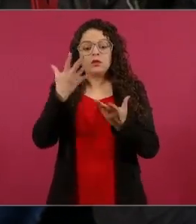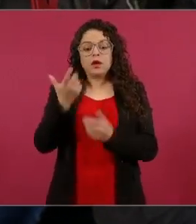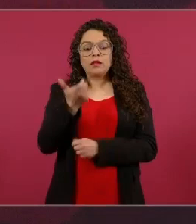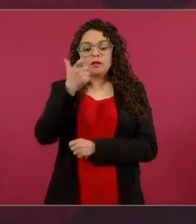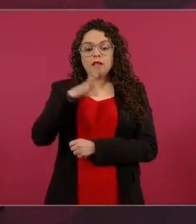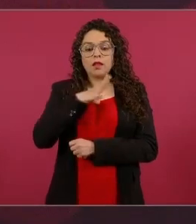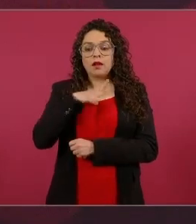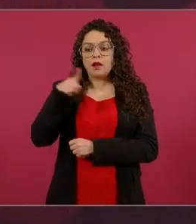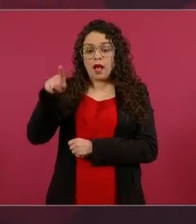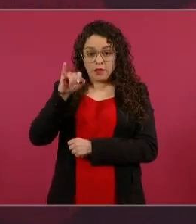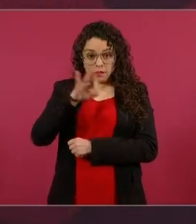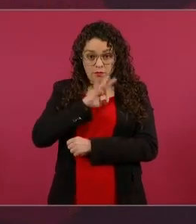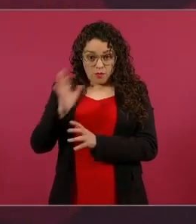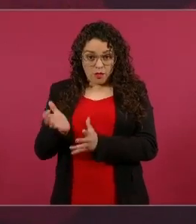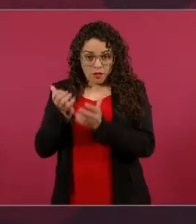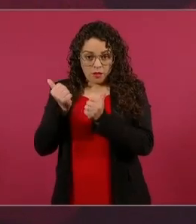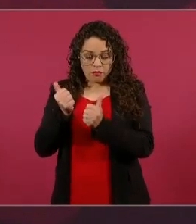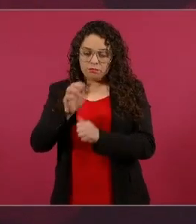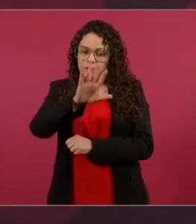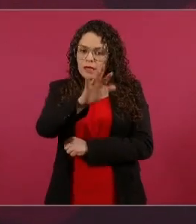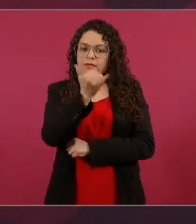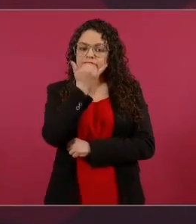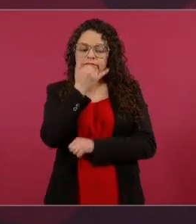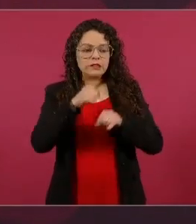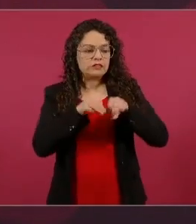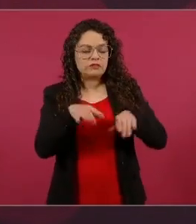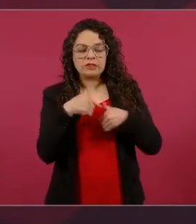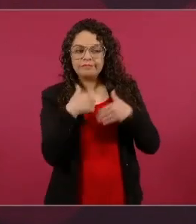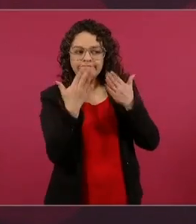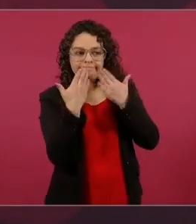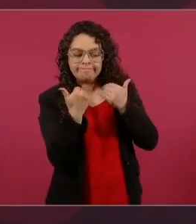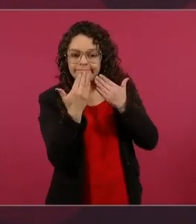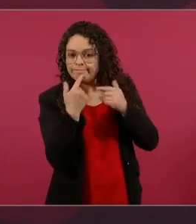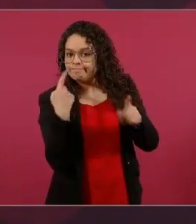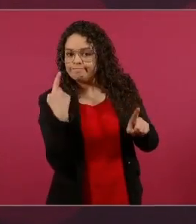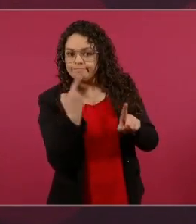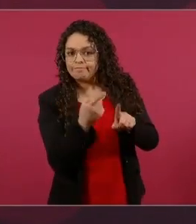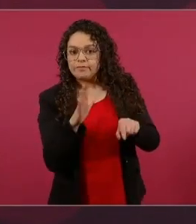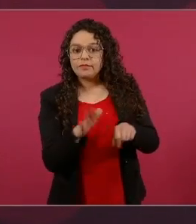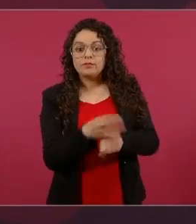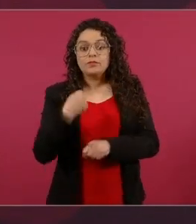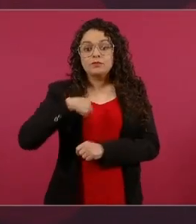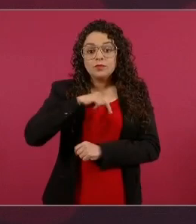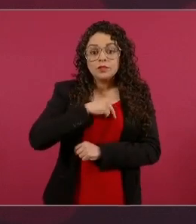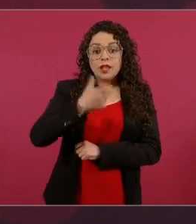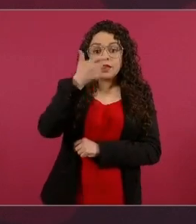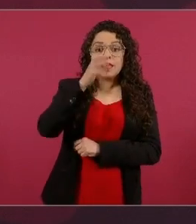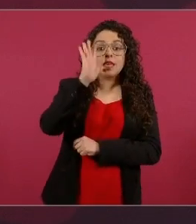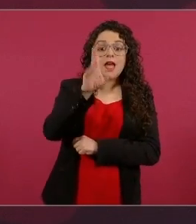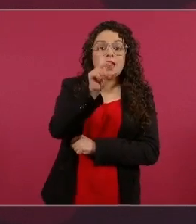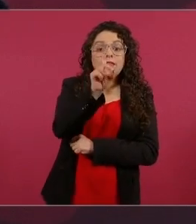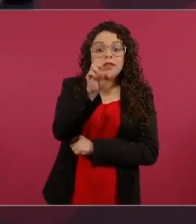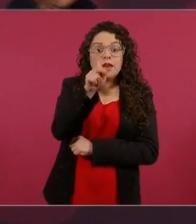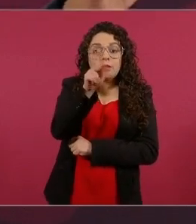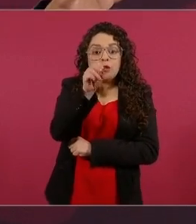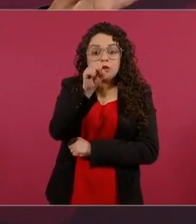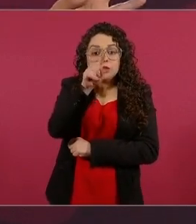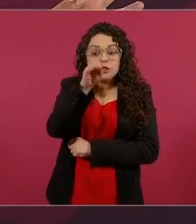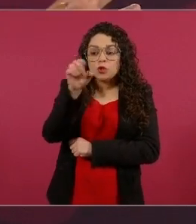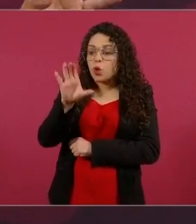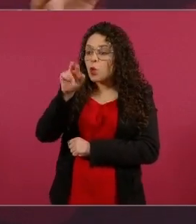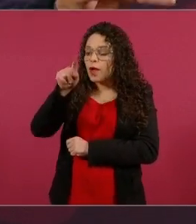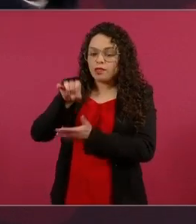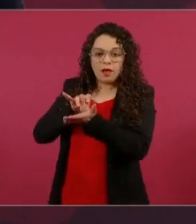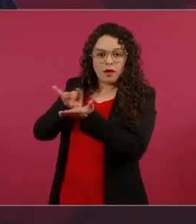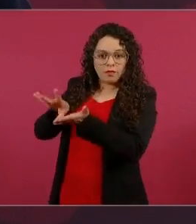recuperar no no no tendría esa información porque una vez que nosotros depositamos el dinero a las cuentas de los beneficiarios eso fue en el